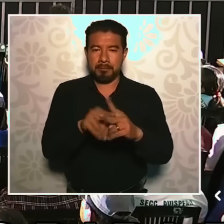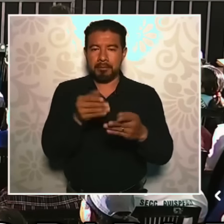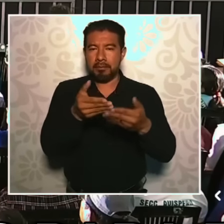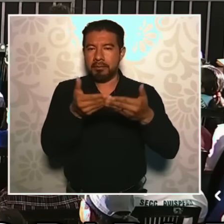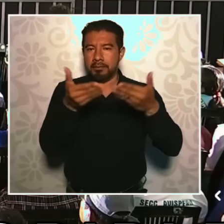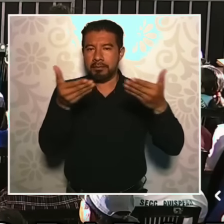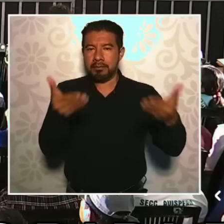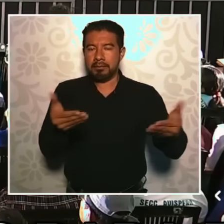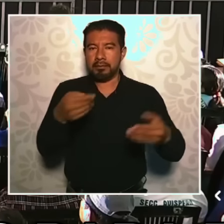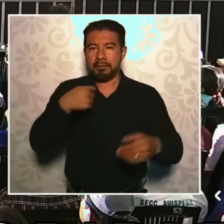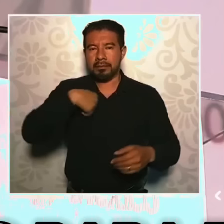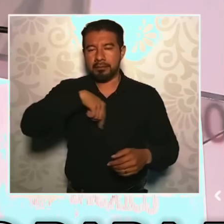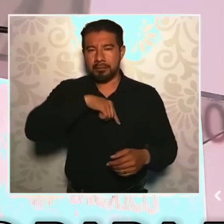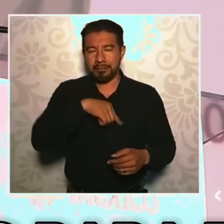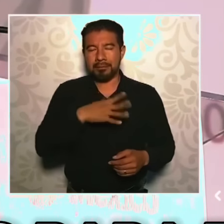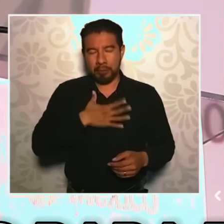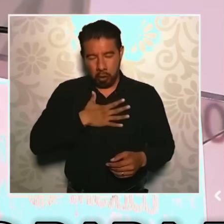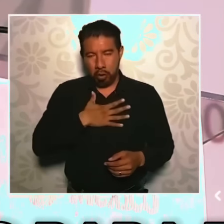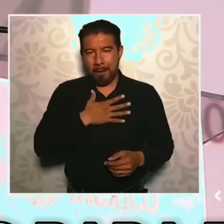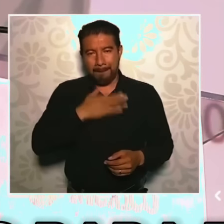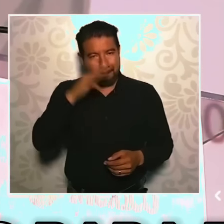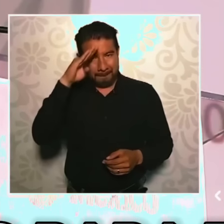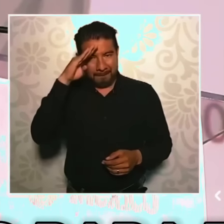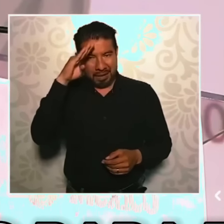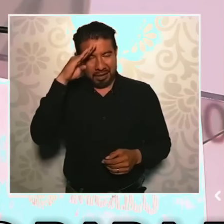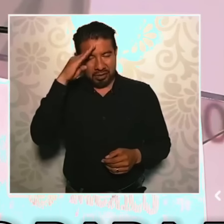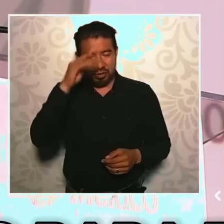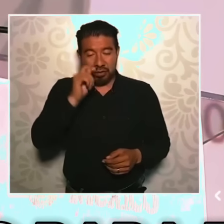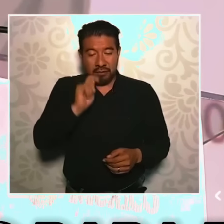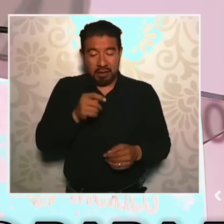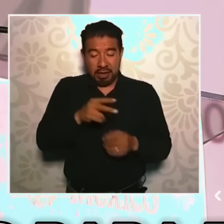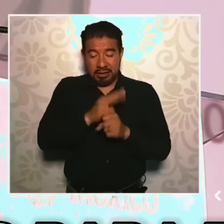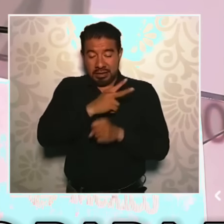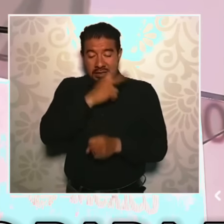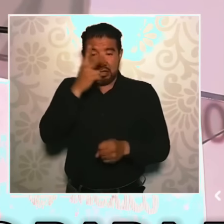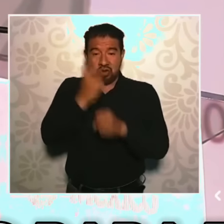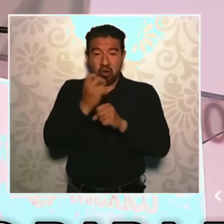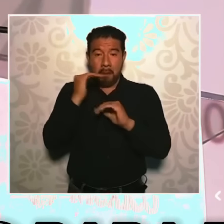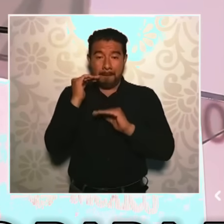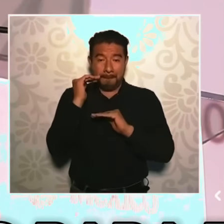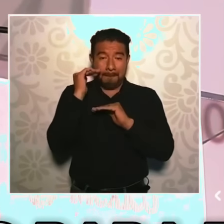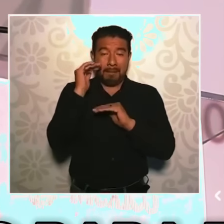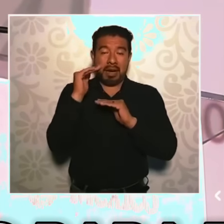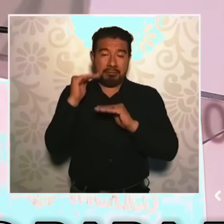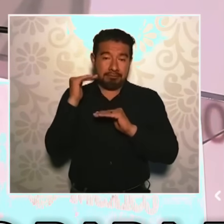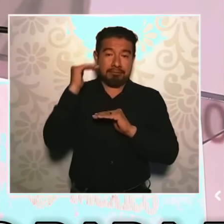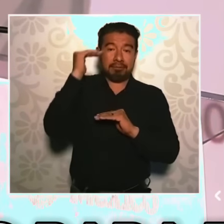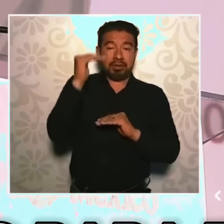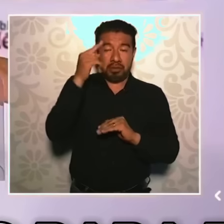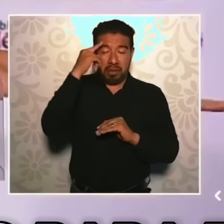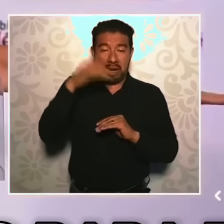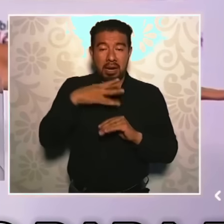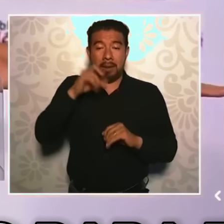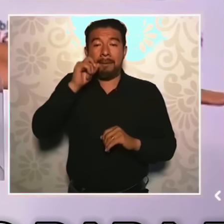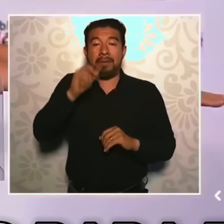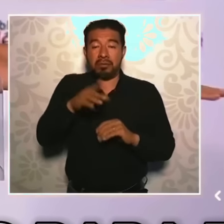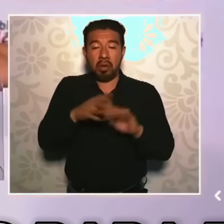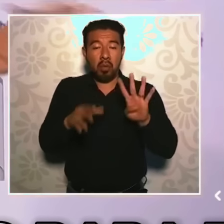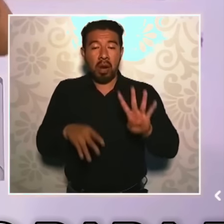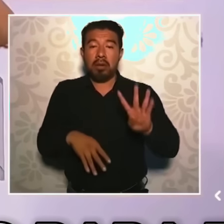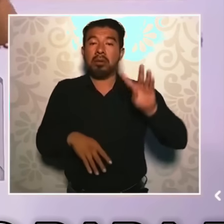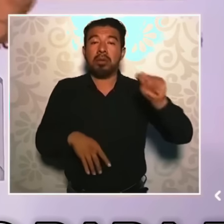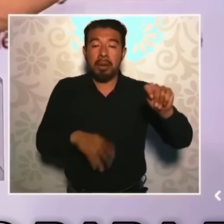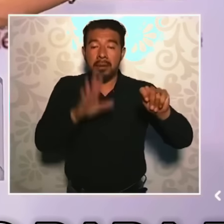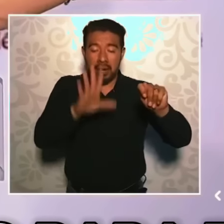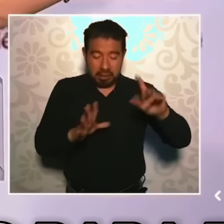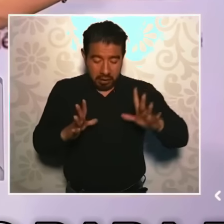estamos viviendo el segundo piso de la cuarta transformación, porque él puso los cimientos, puso